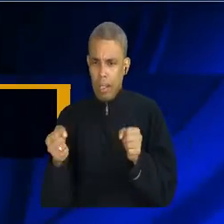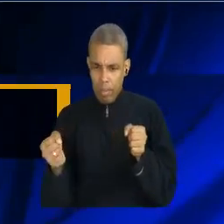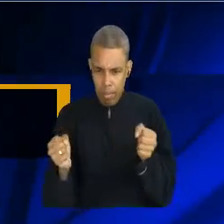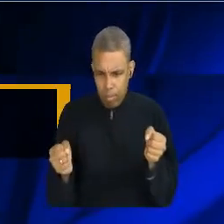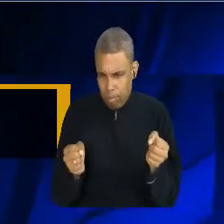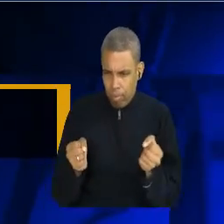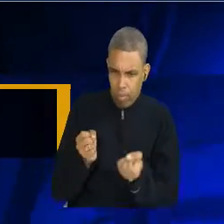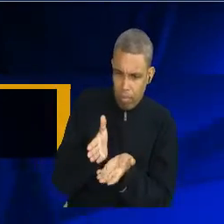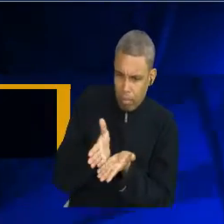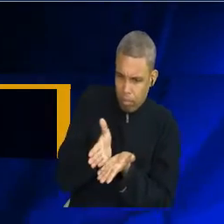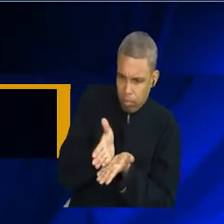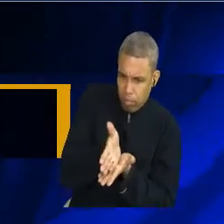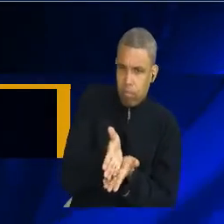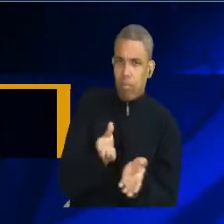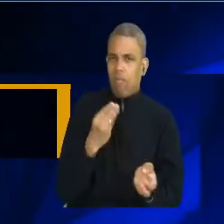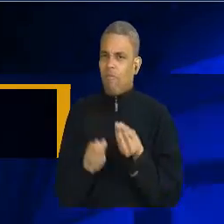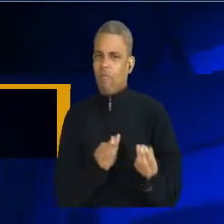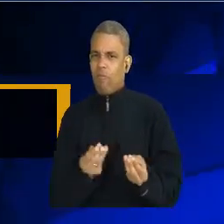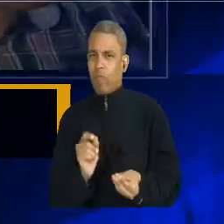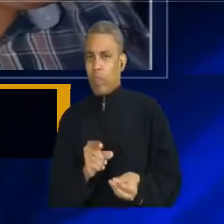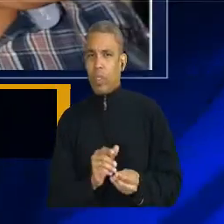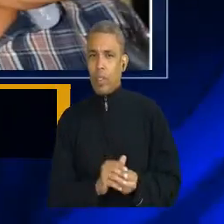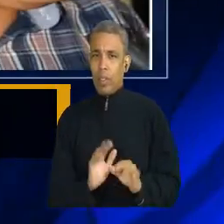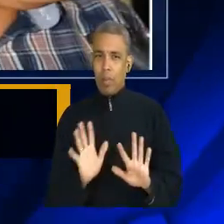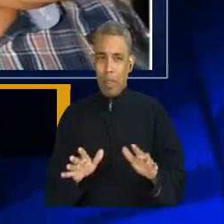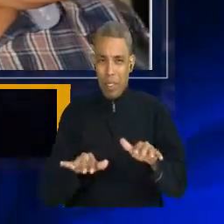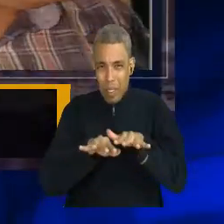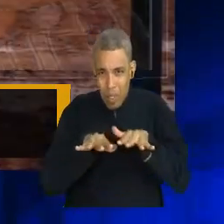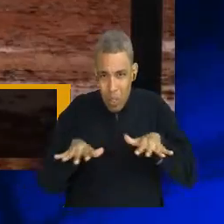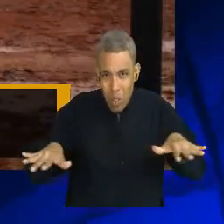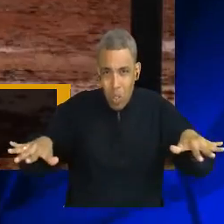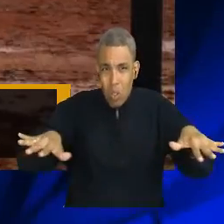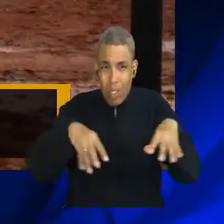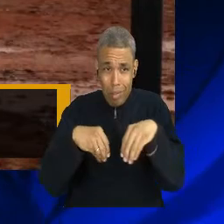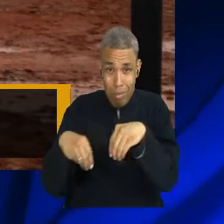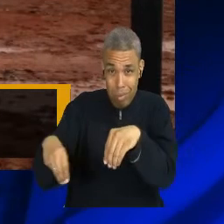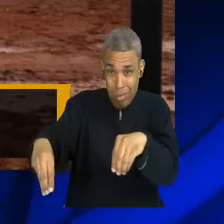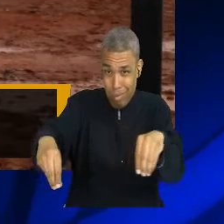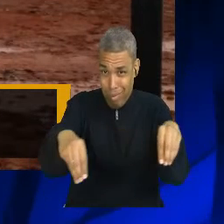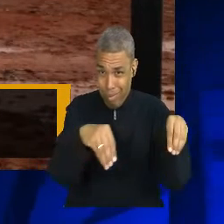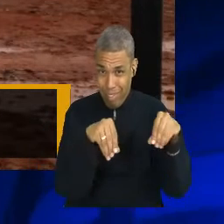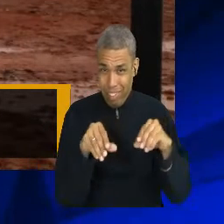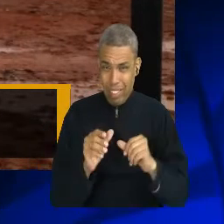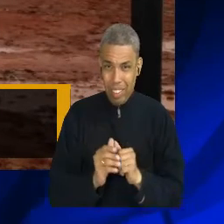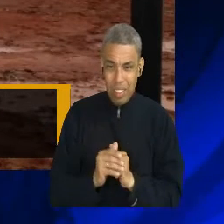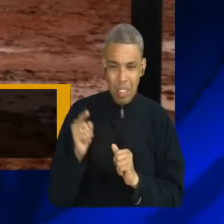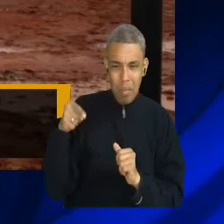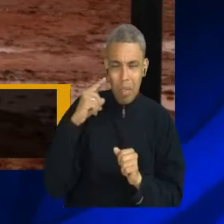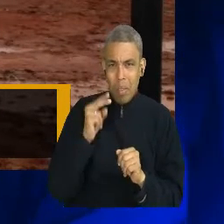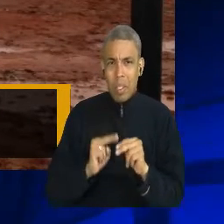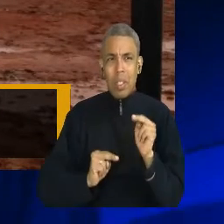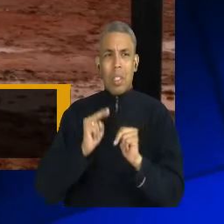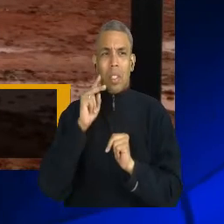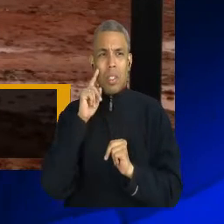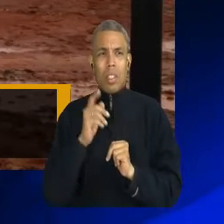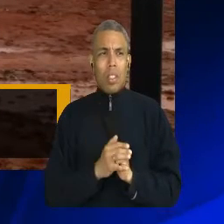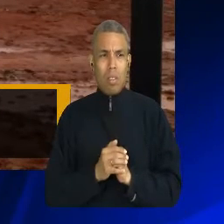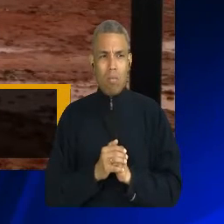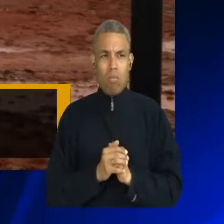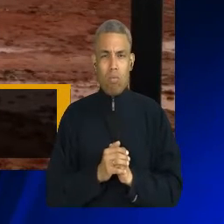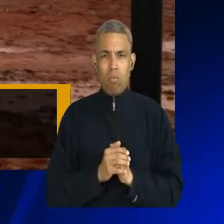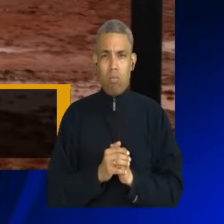trabajo consiste en realizar todo el mejoramiento de la cancha, eso es con la construcción de unos filtros, estos van en espina de pescado, van